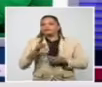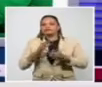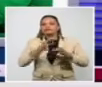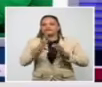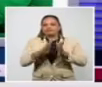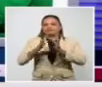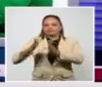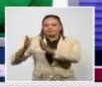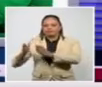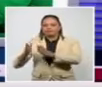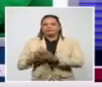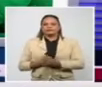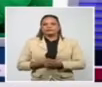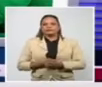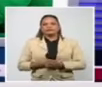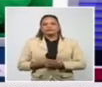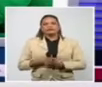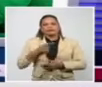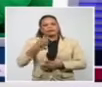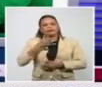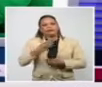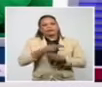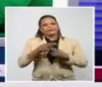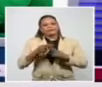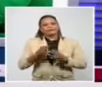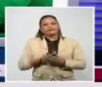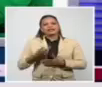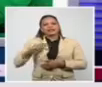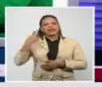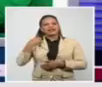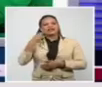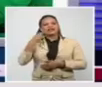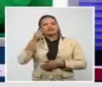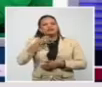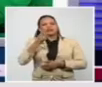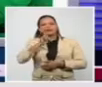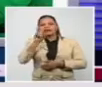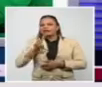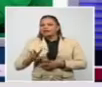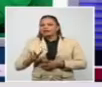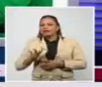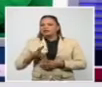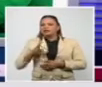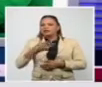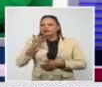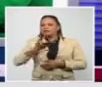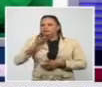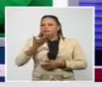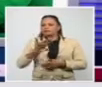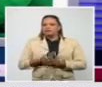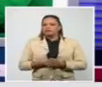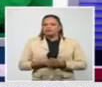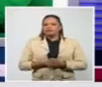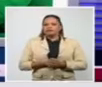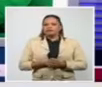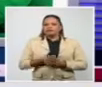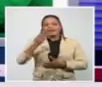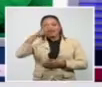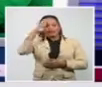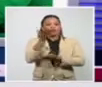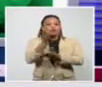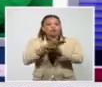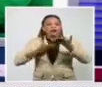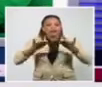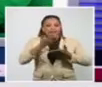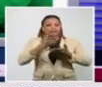Ayer yo leí un comentario, ¿no?, en Cuba Debate, que decía, y es verdad, que ya